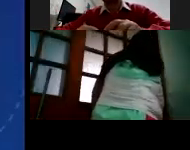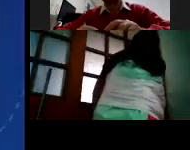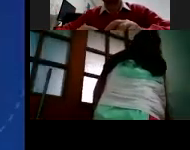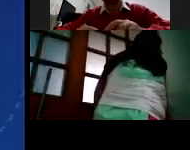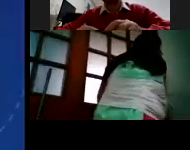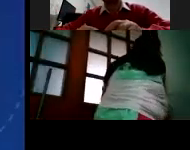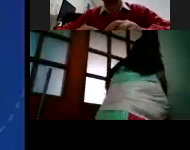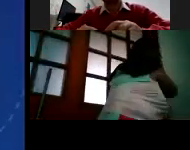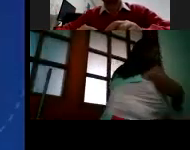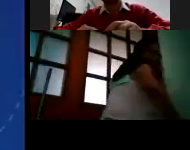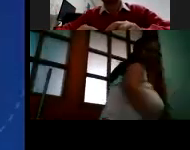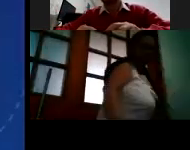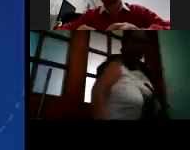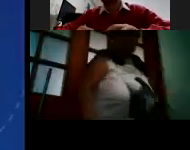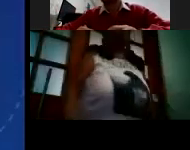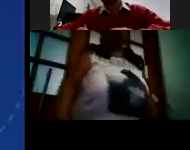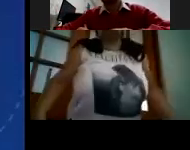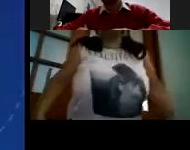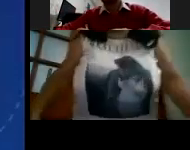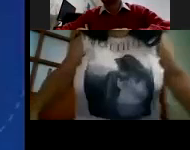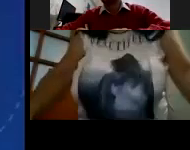que para